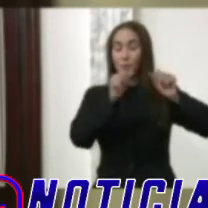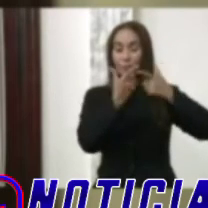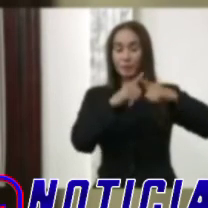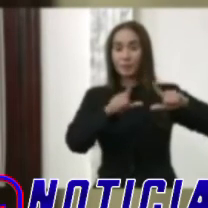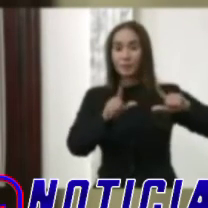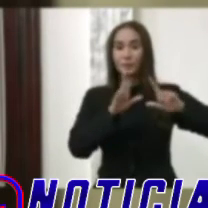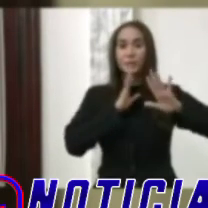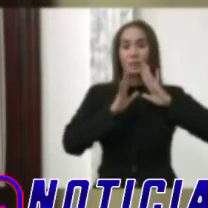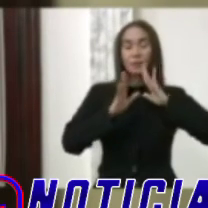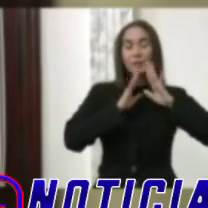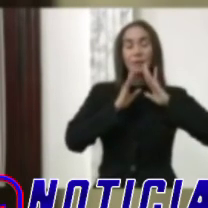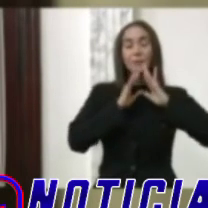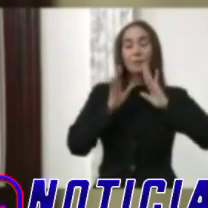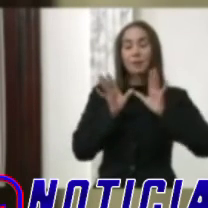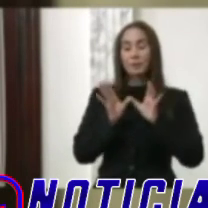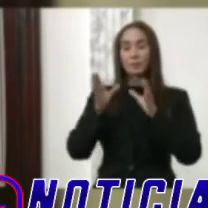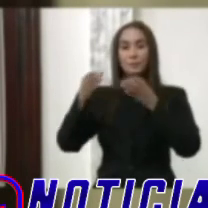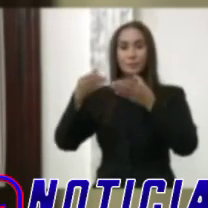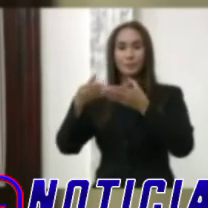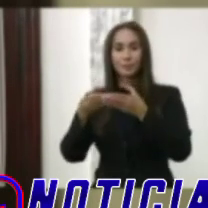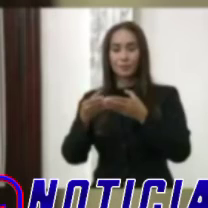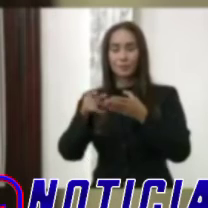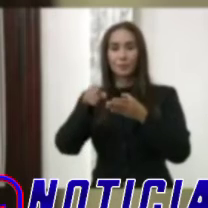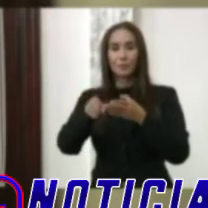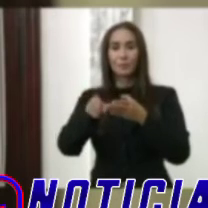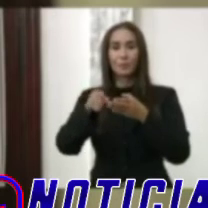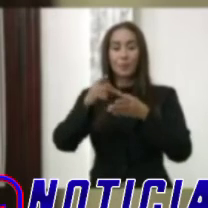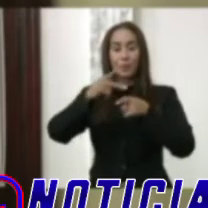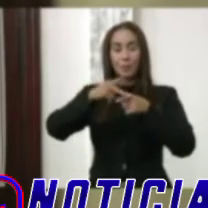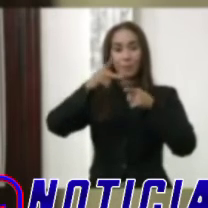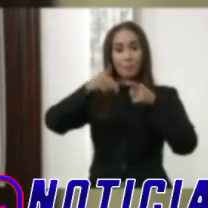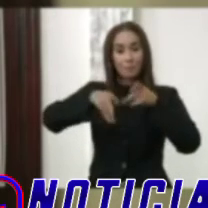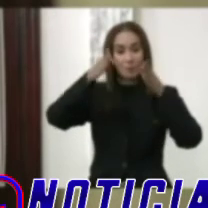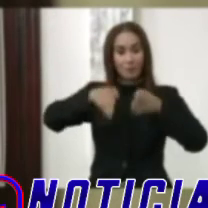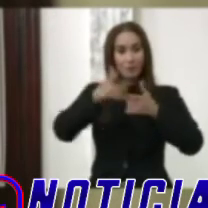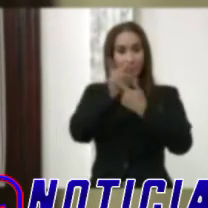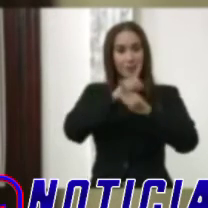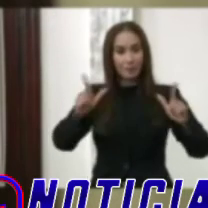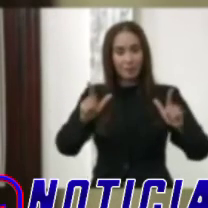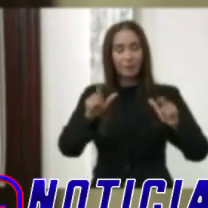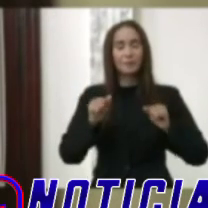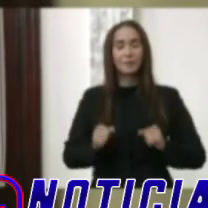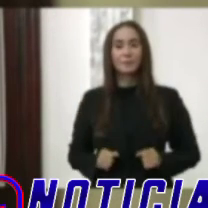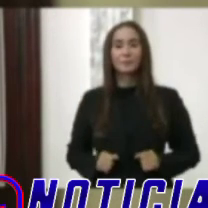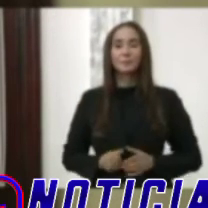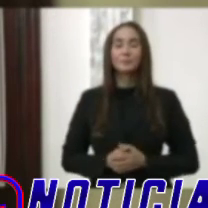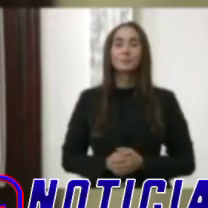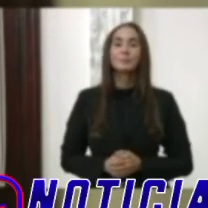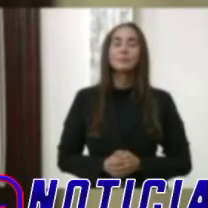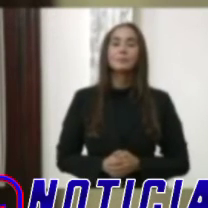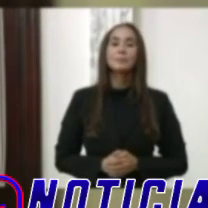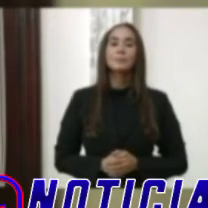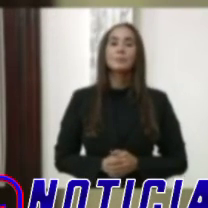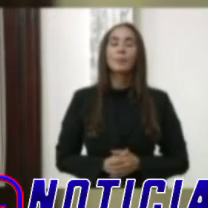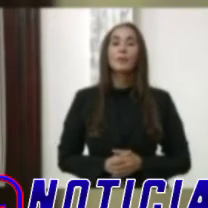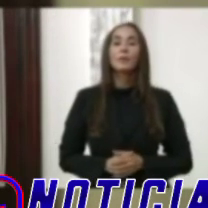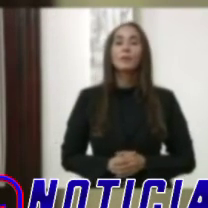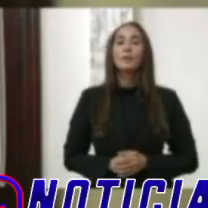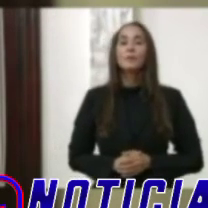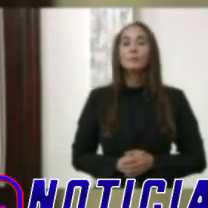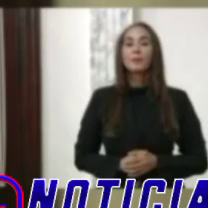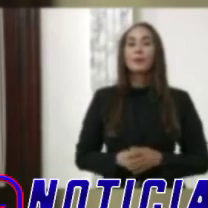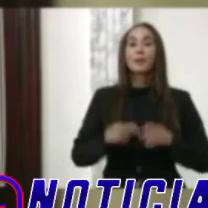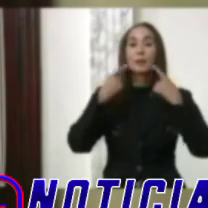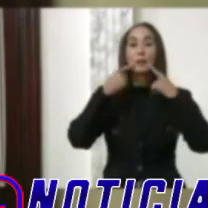ejercida, entre otros medios, por un periodismo libre, profesional y de calidad. El